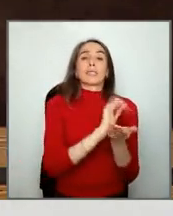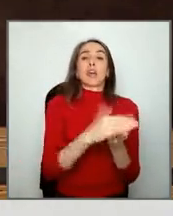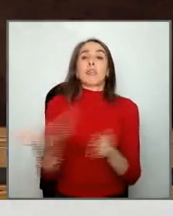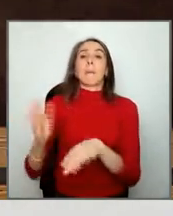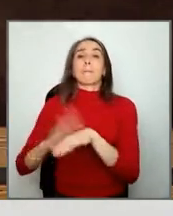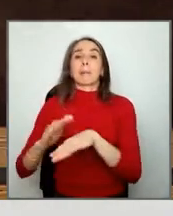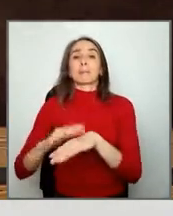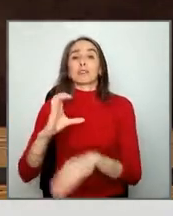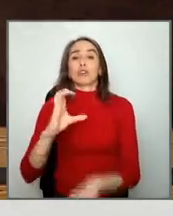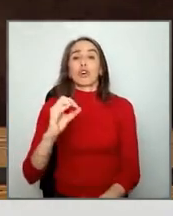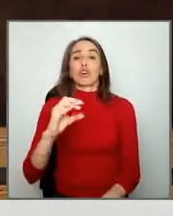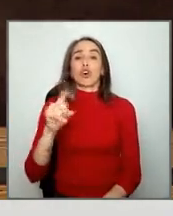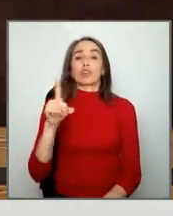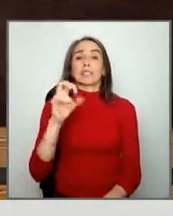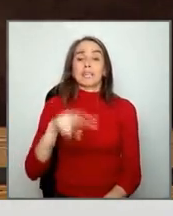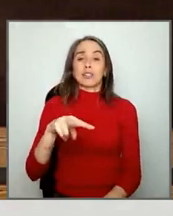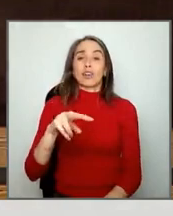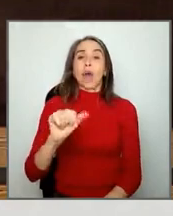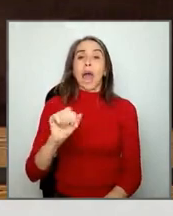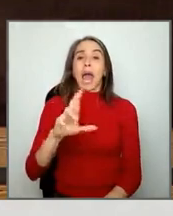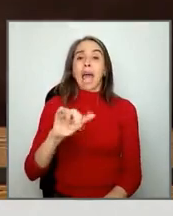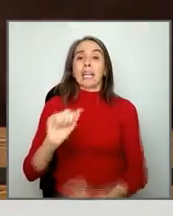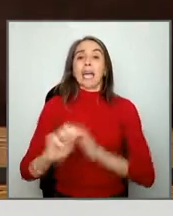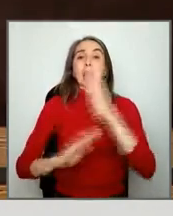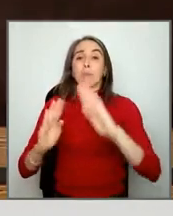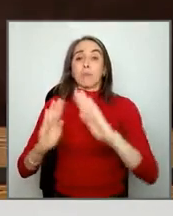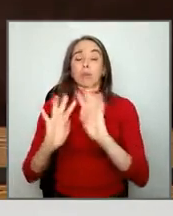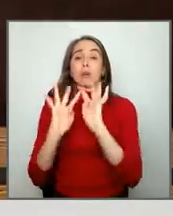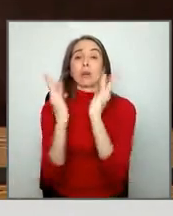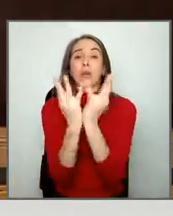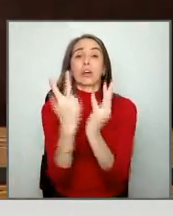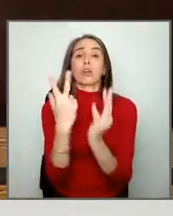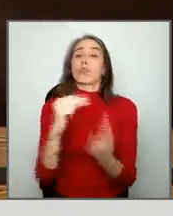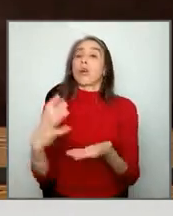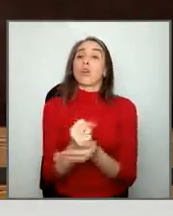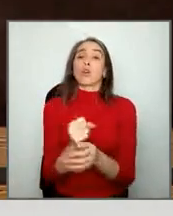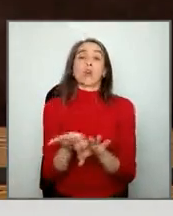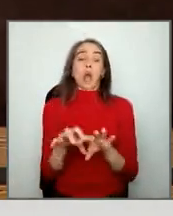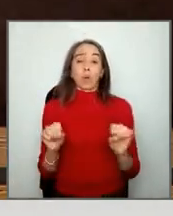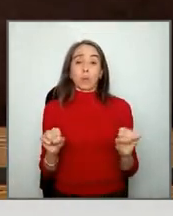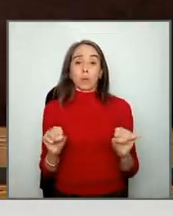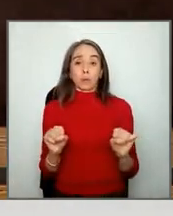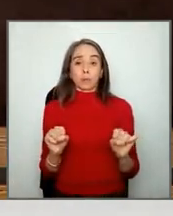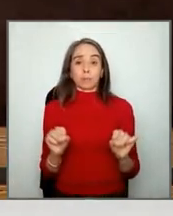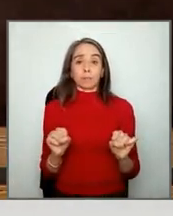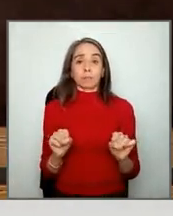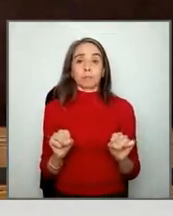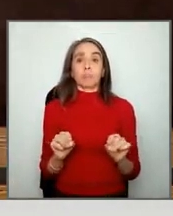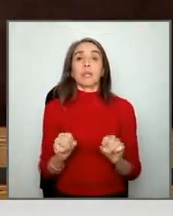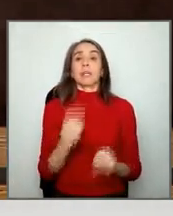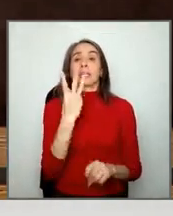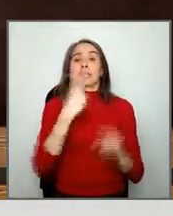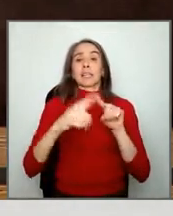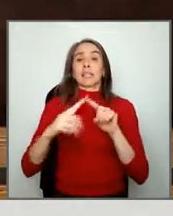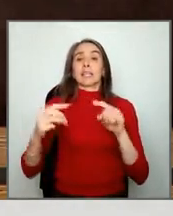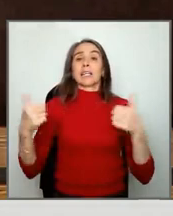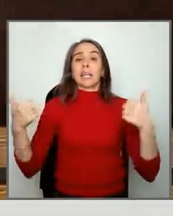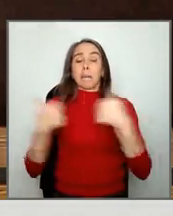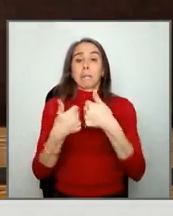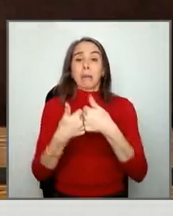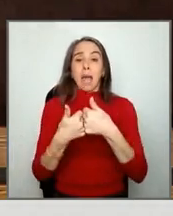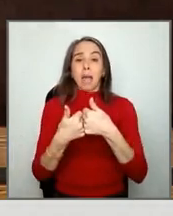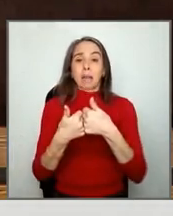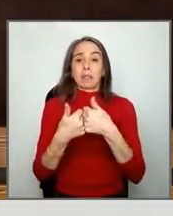protegidas no se logró acuerdo y tras un triple empate se desechó la propuesta